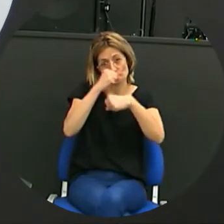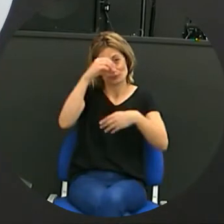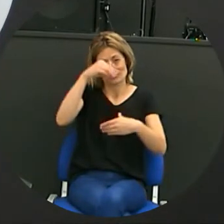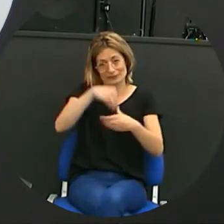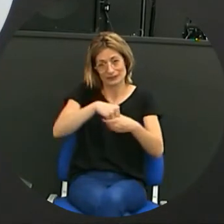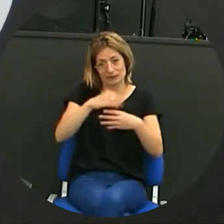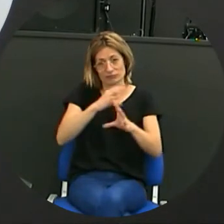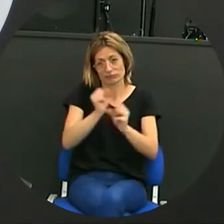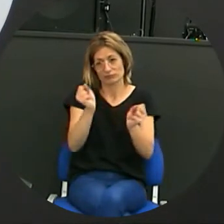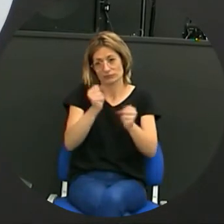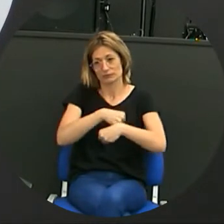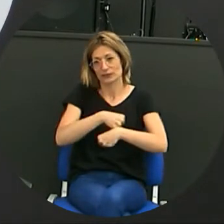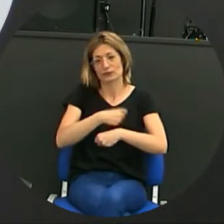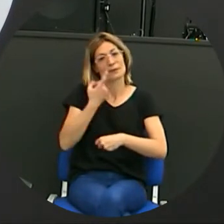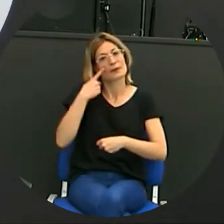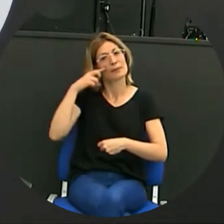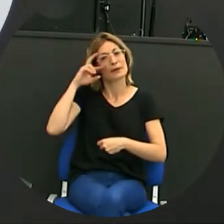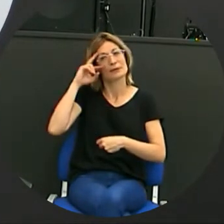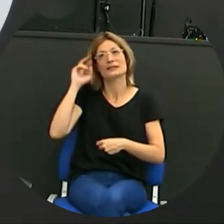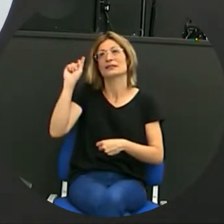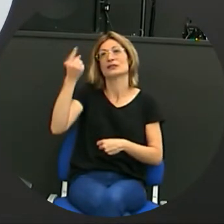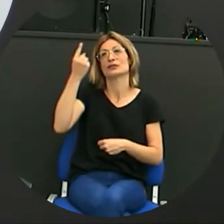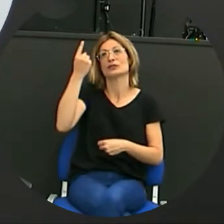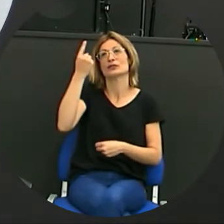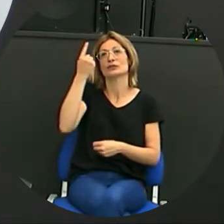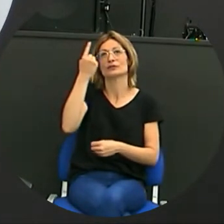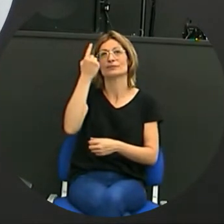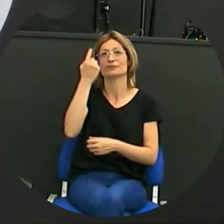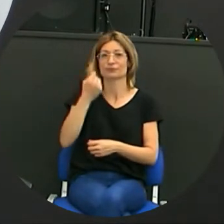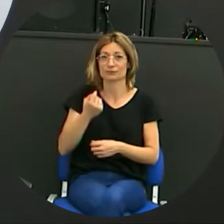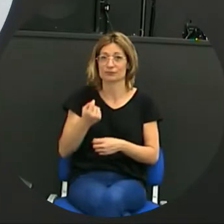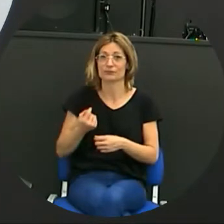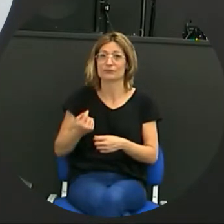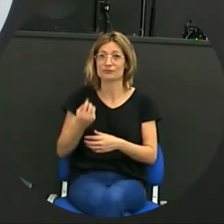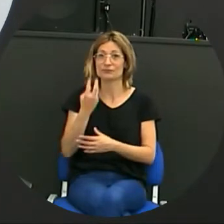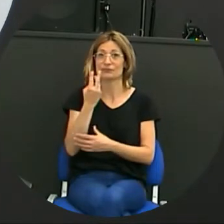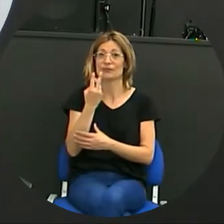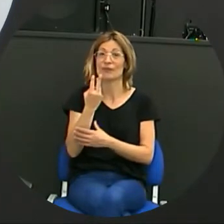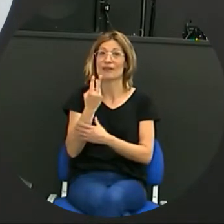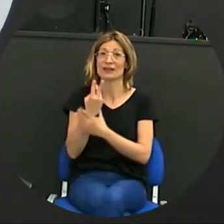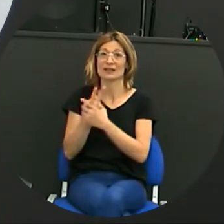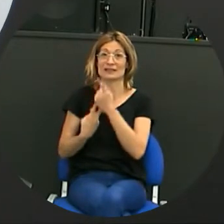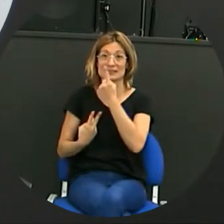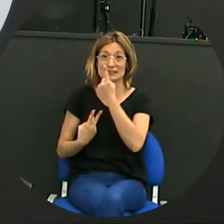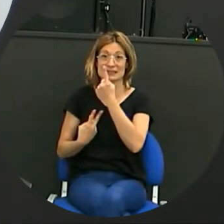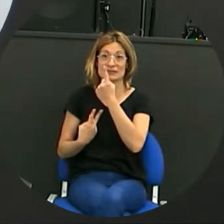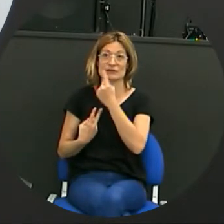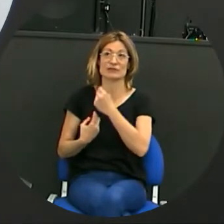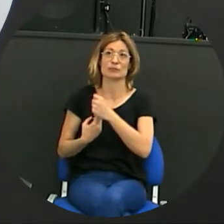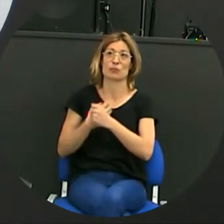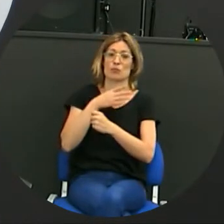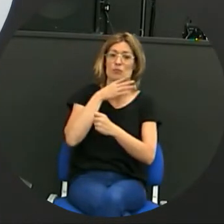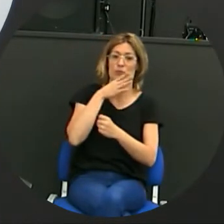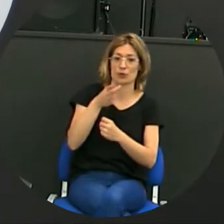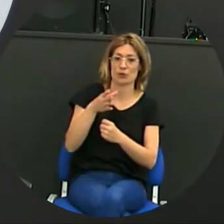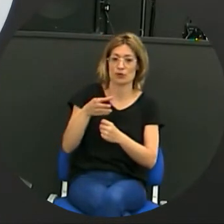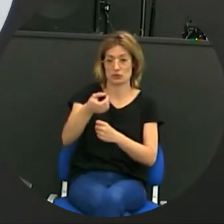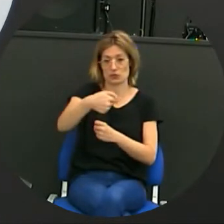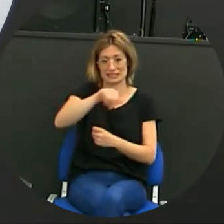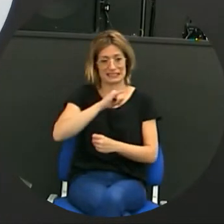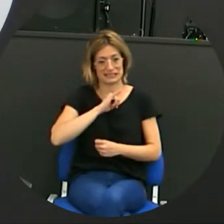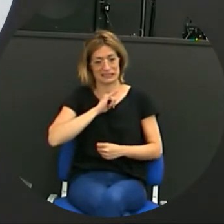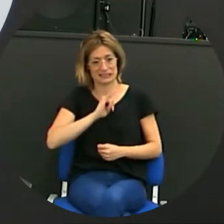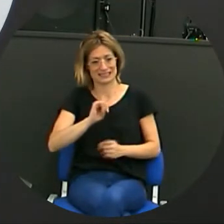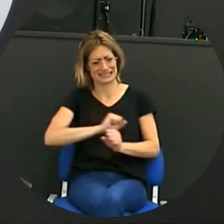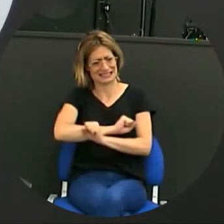pacto y experimentar a ese Dios trino para que en todo momento tengamos clara nuestra identidad